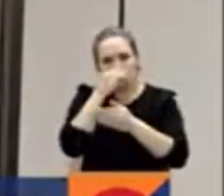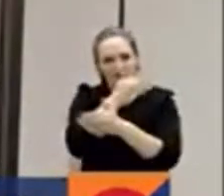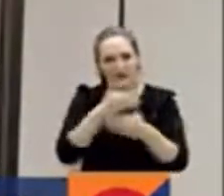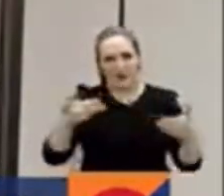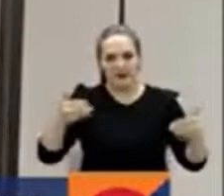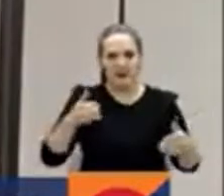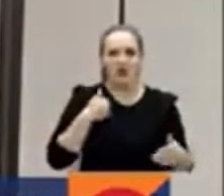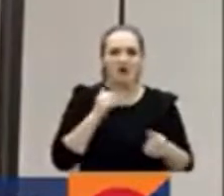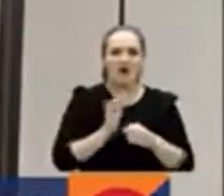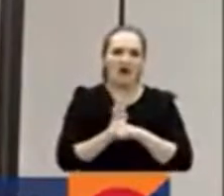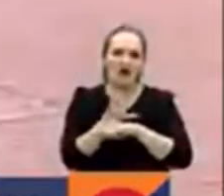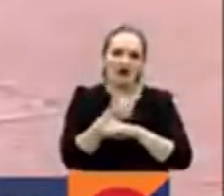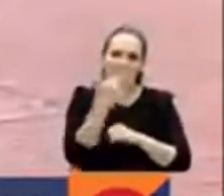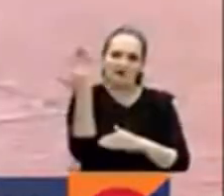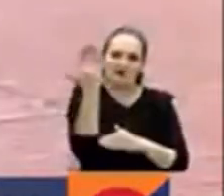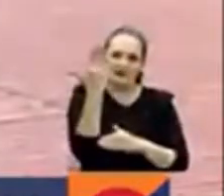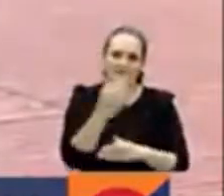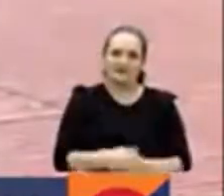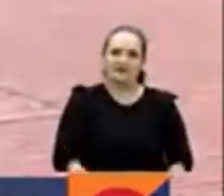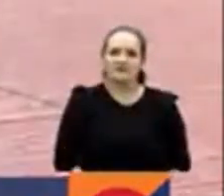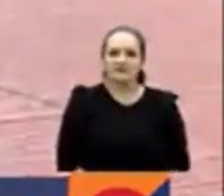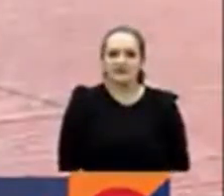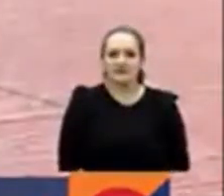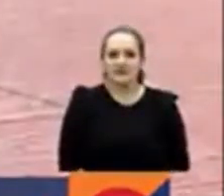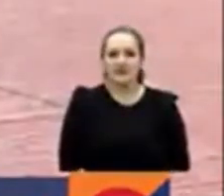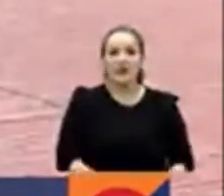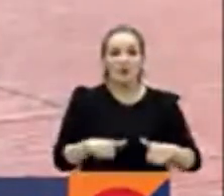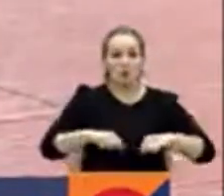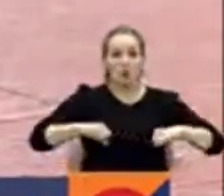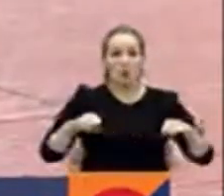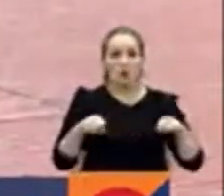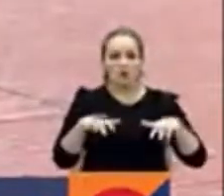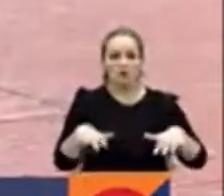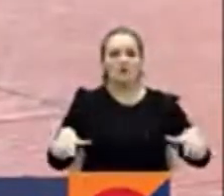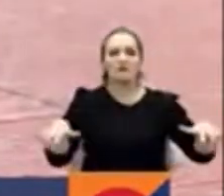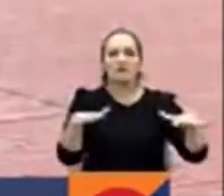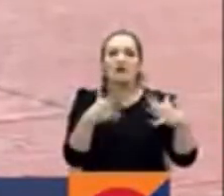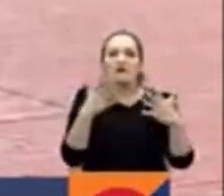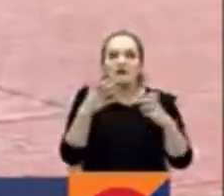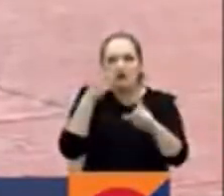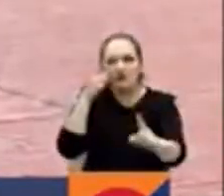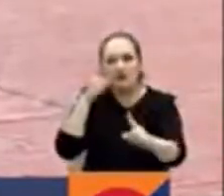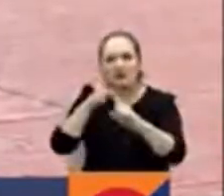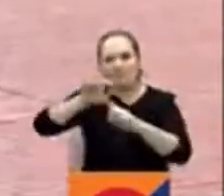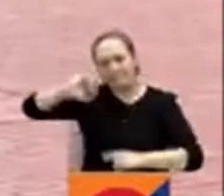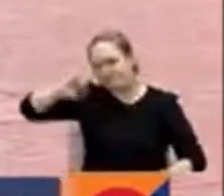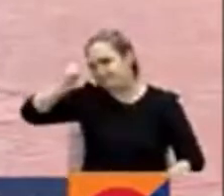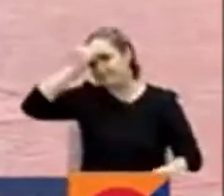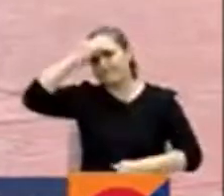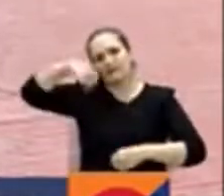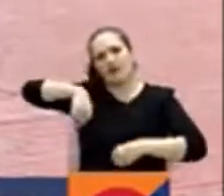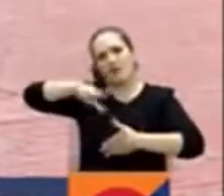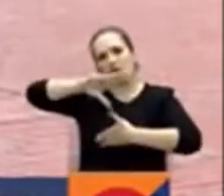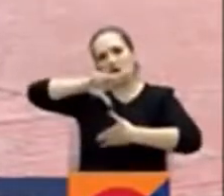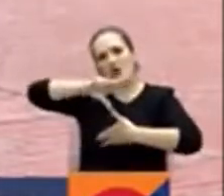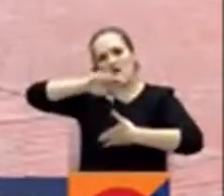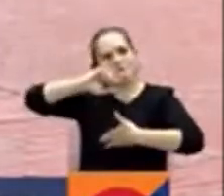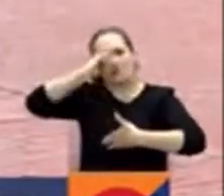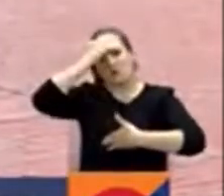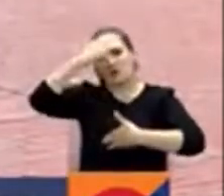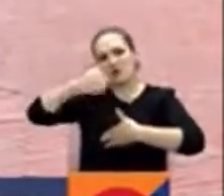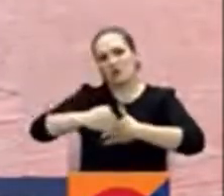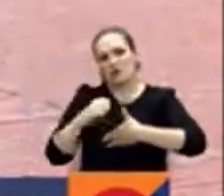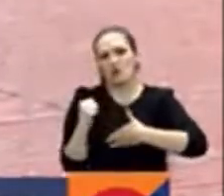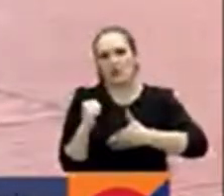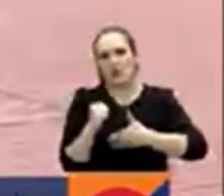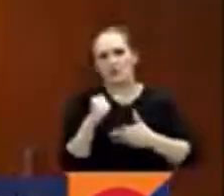jóvenes en el arte del cine. Promover a Bogotá primero como pionera en América Latina de una infancia visible